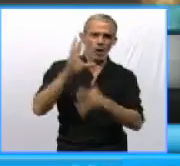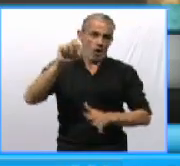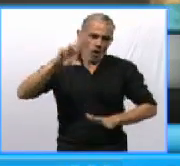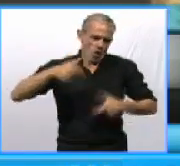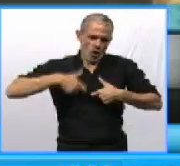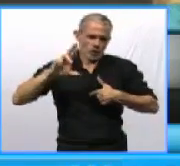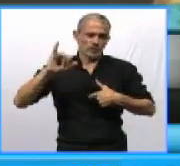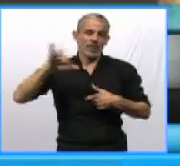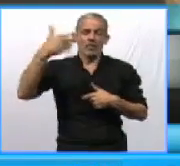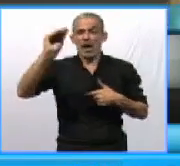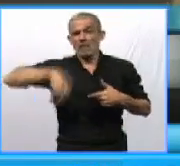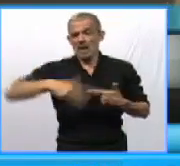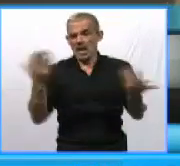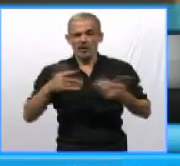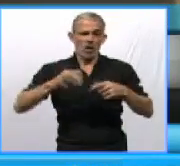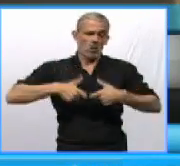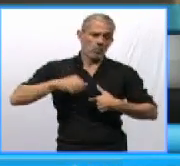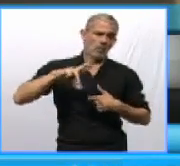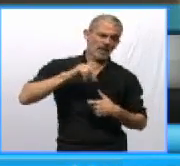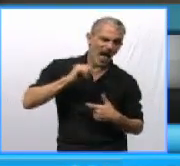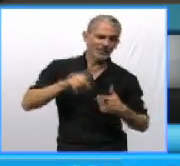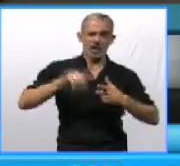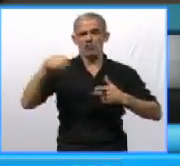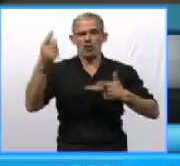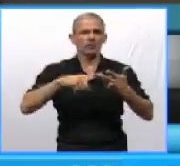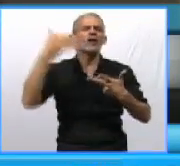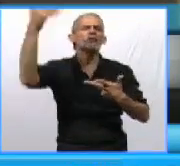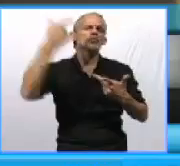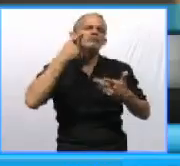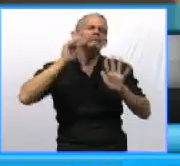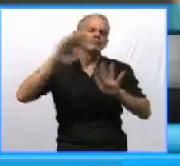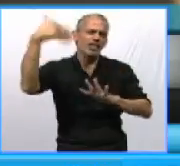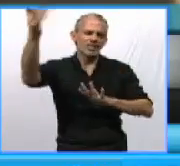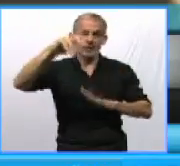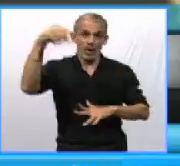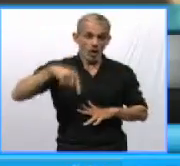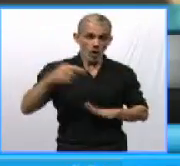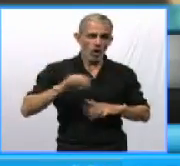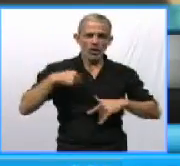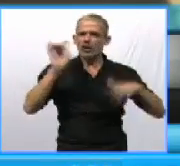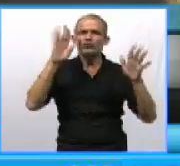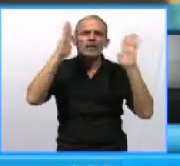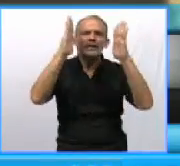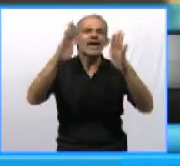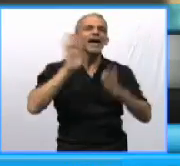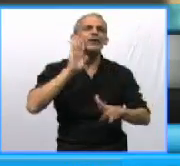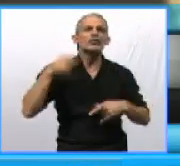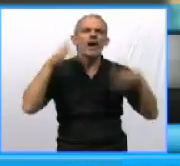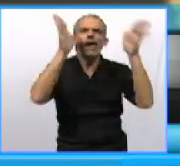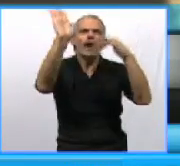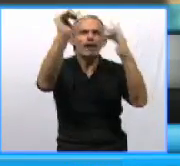Después, si no se da, se verá en qué se seguirá trabajando a futuro. Creo que hoy por hoy no nos podemos enfocar solo en Estados Unidos.